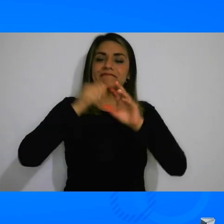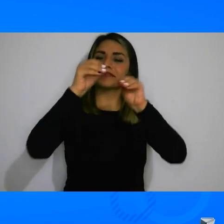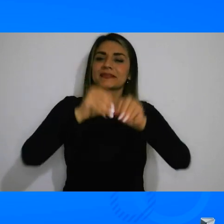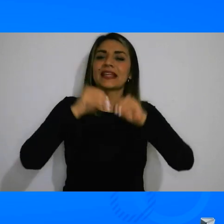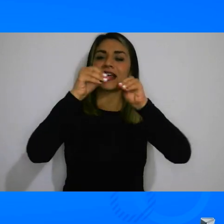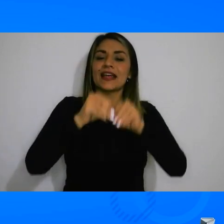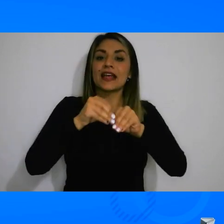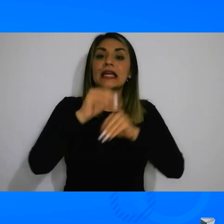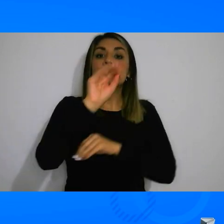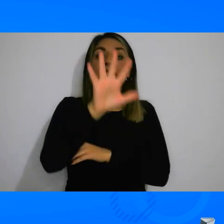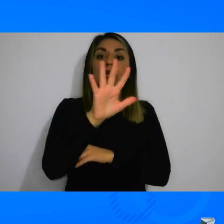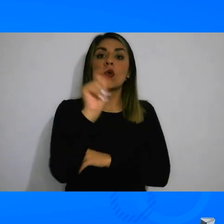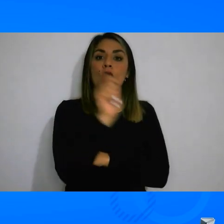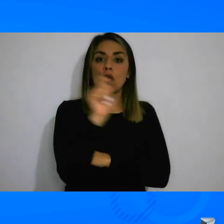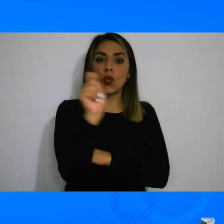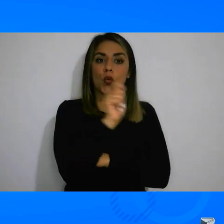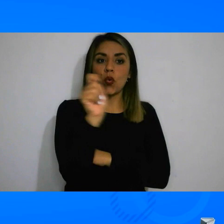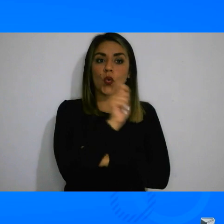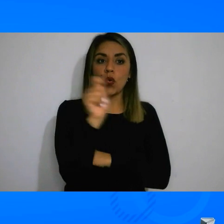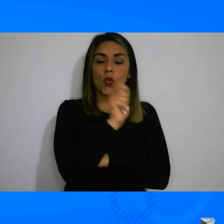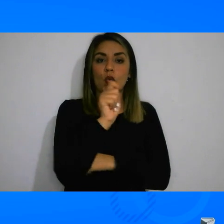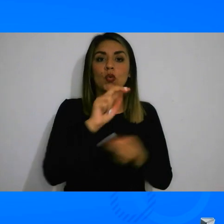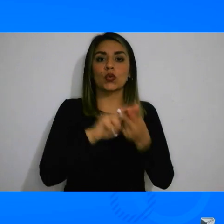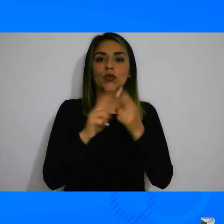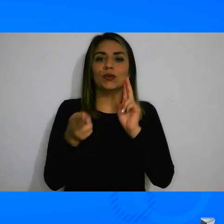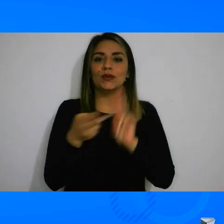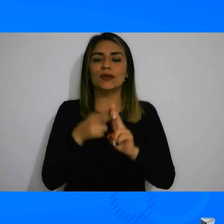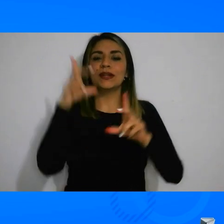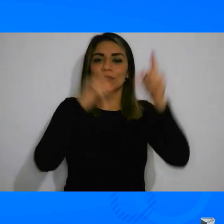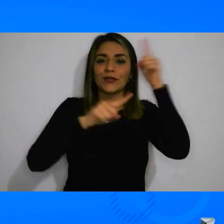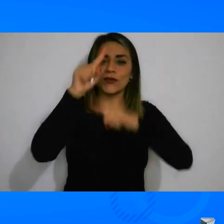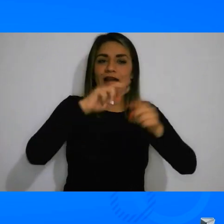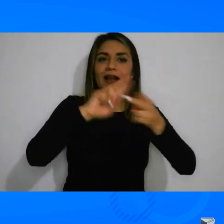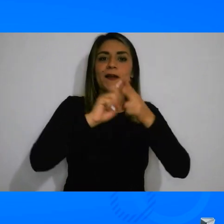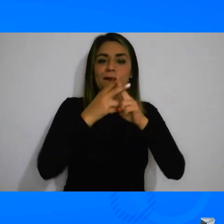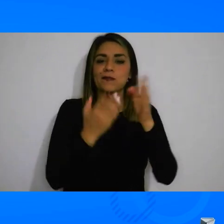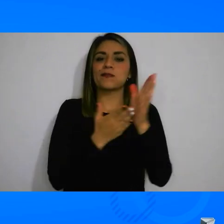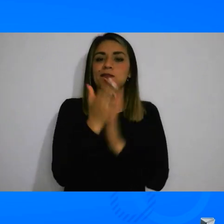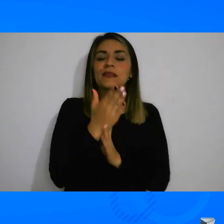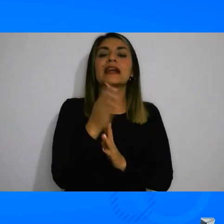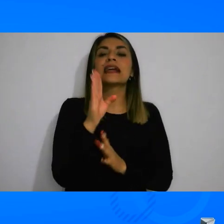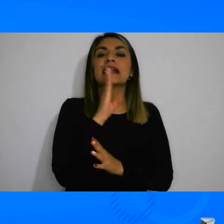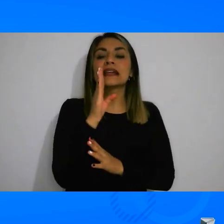5 de agosto vamos a tener nuestra cátedra de turismo rural. Nos van a acompañar dos